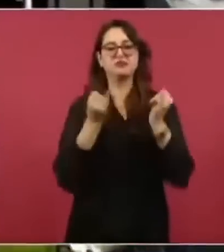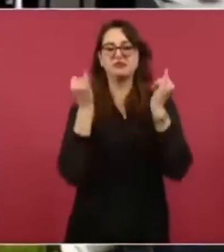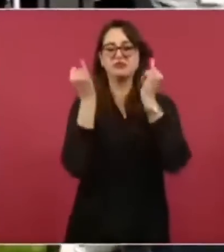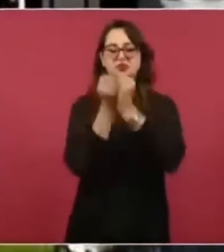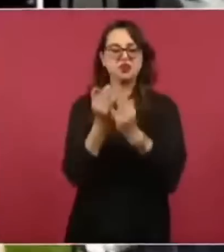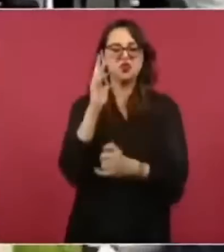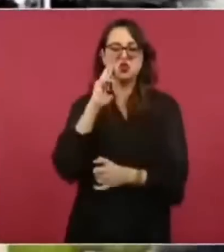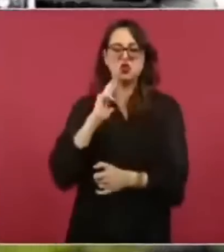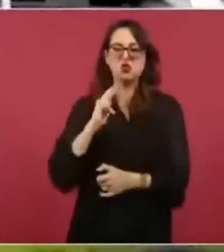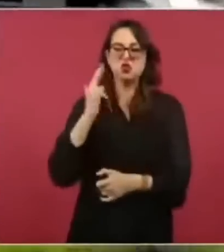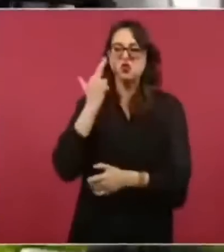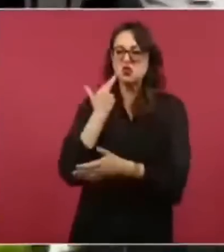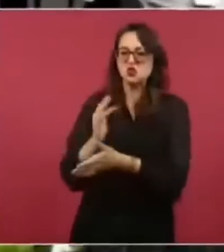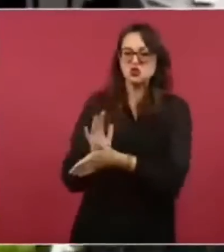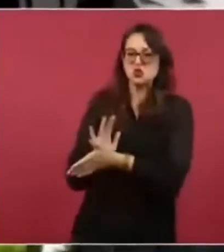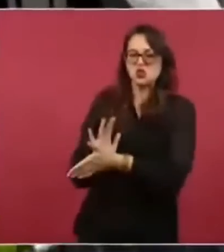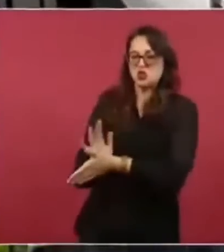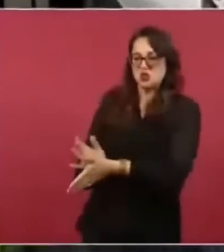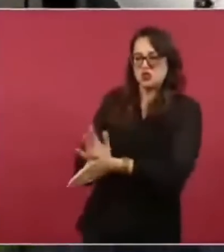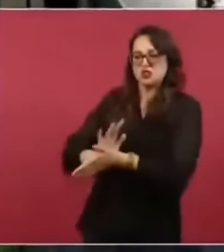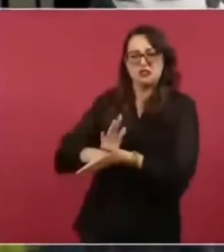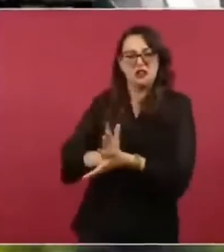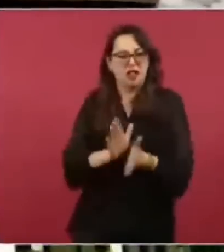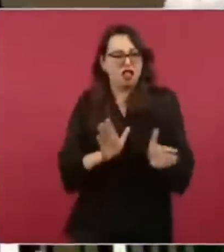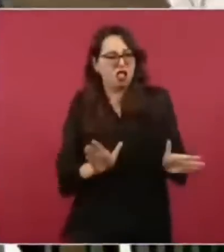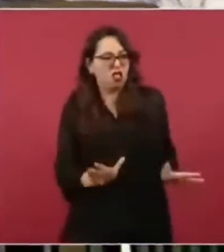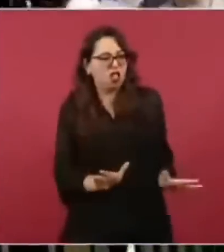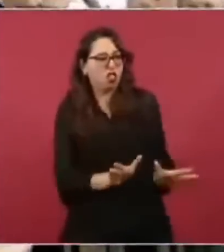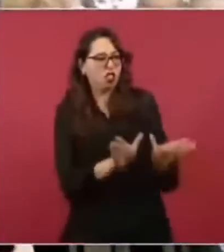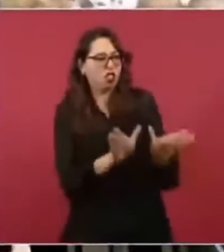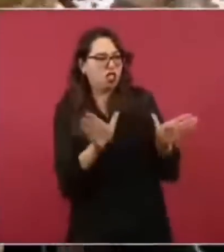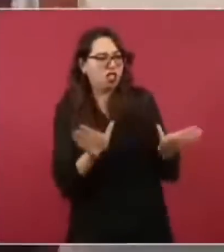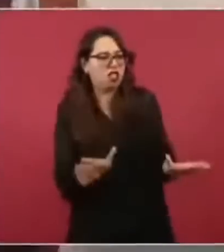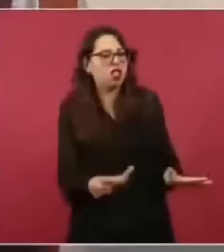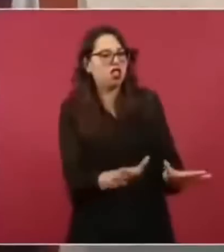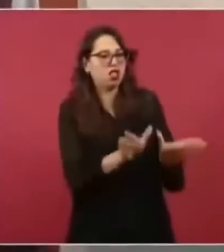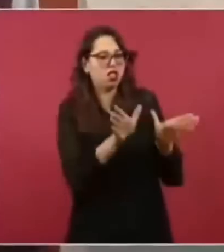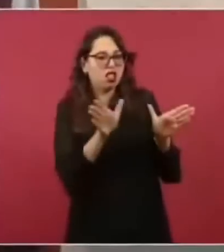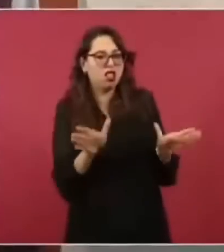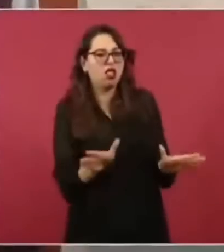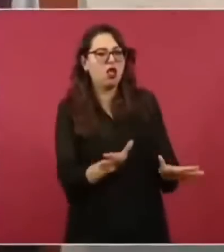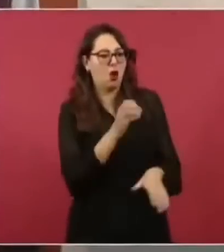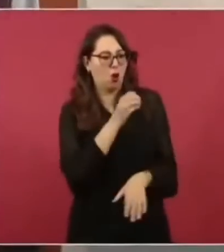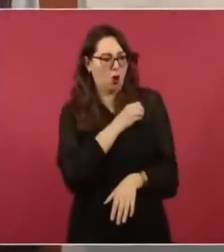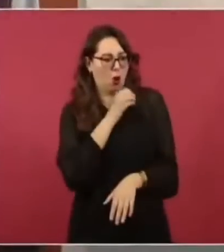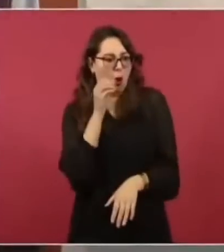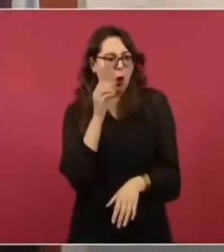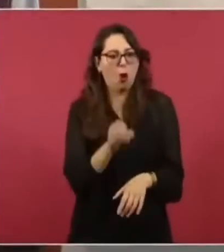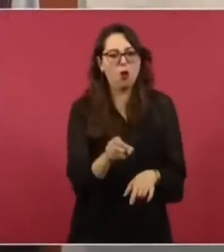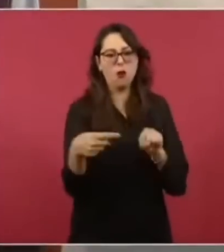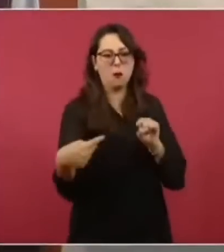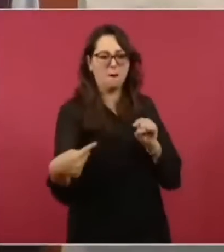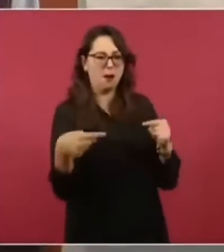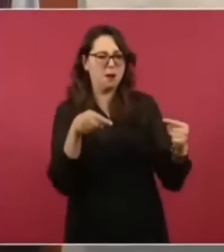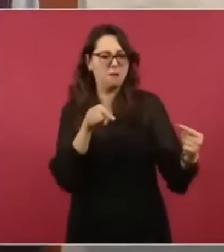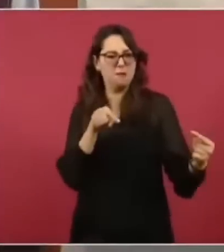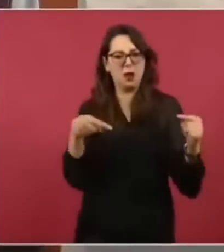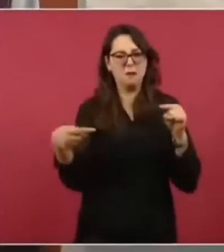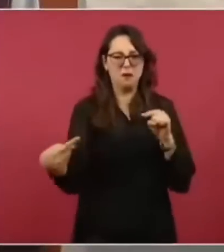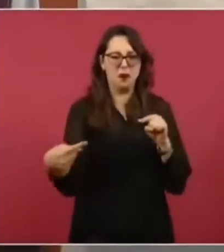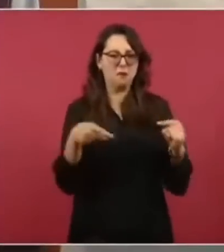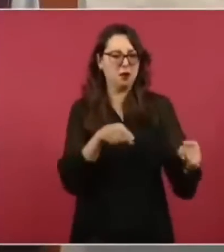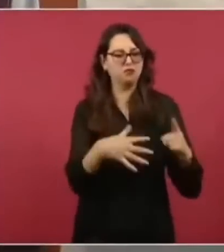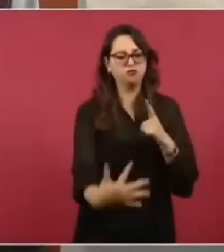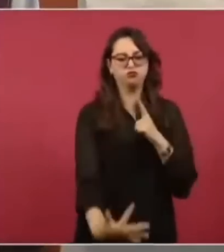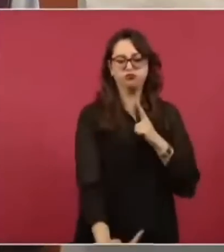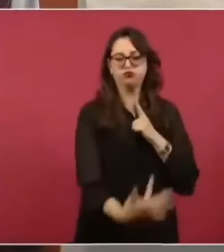gobierno alimentando el odio de unos sectores contra otros.